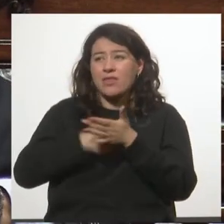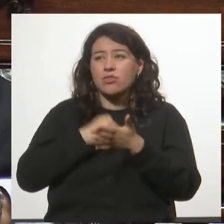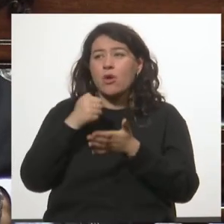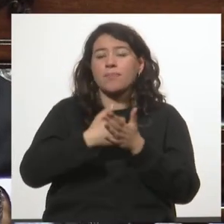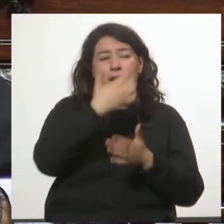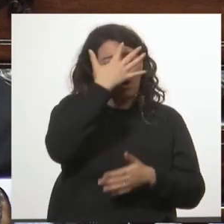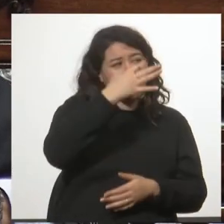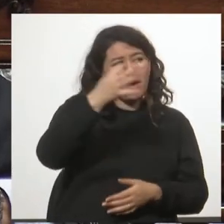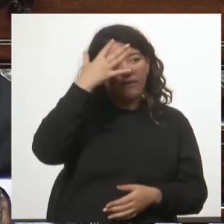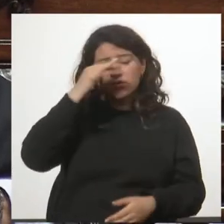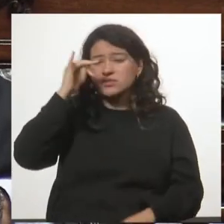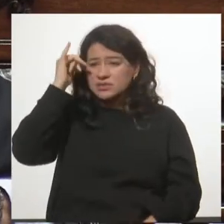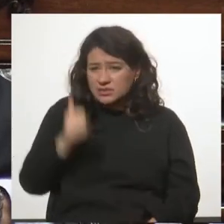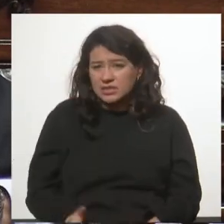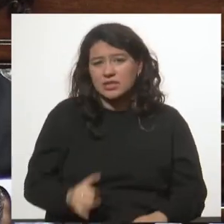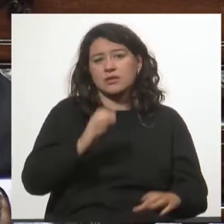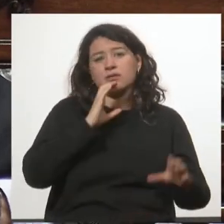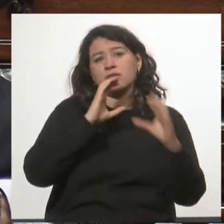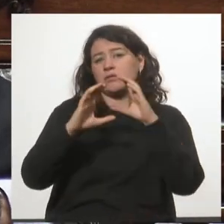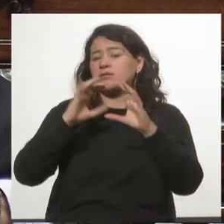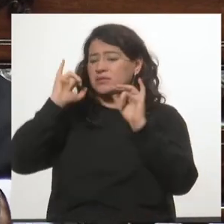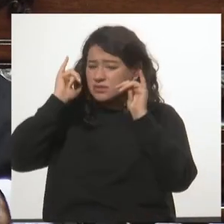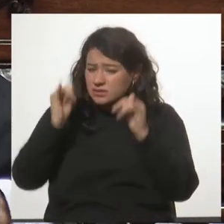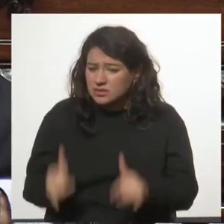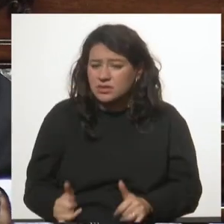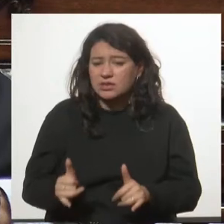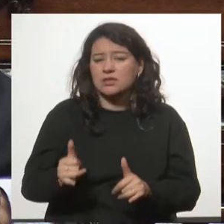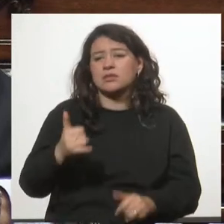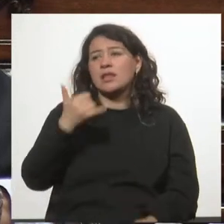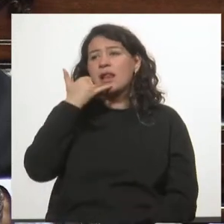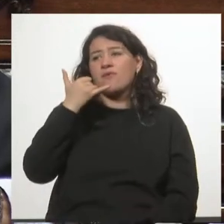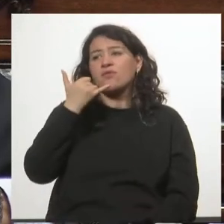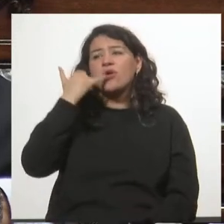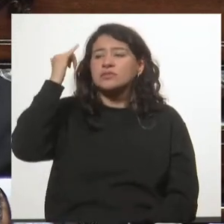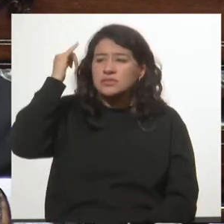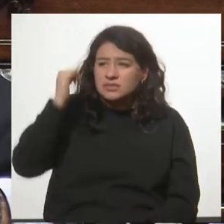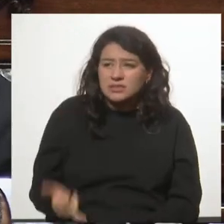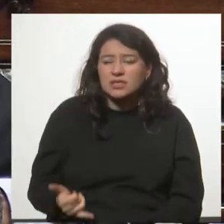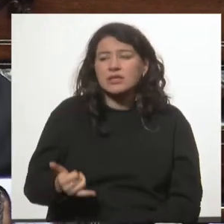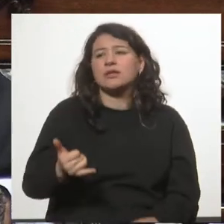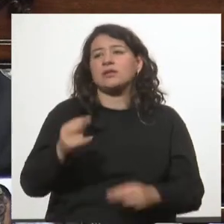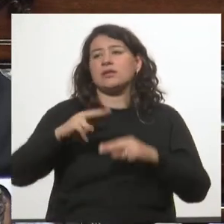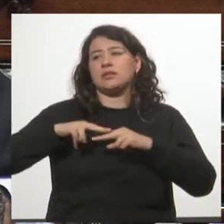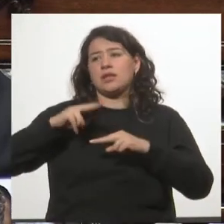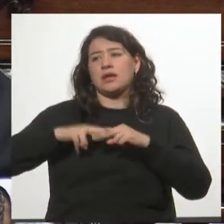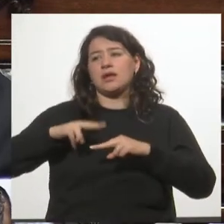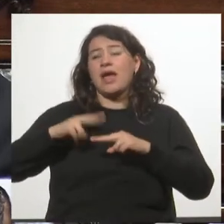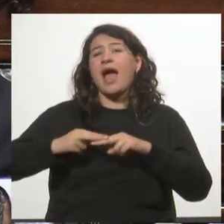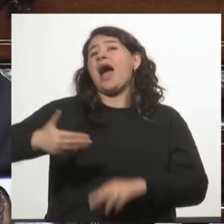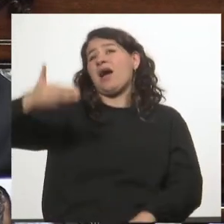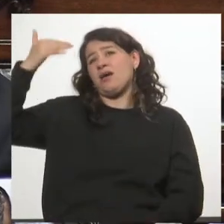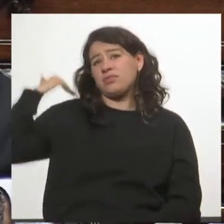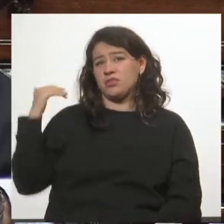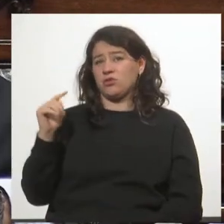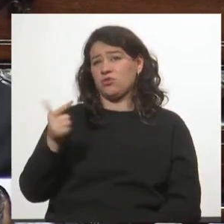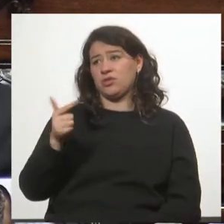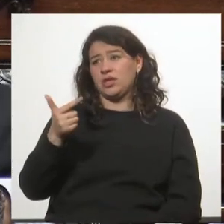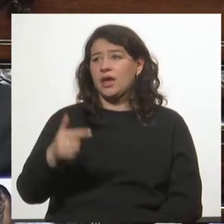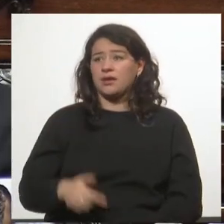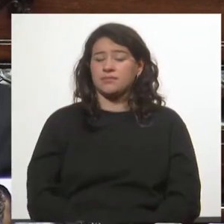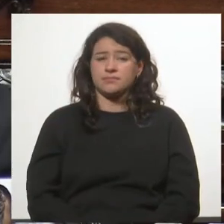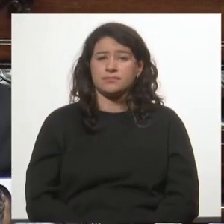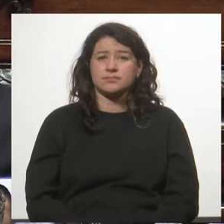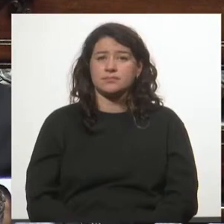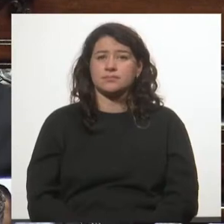pueblos sí tengan conexión si tengan teléfono y si tengan internet que antes no tenían